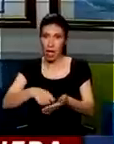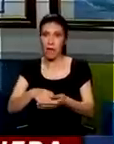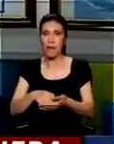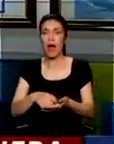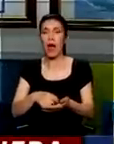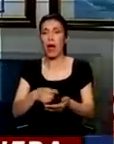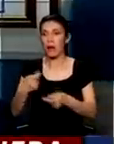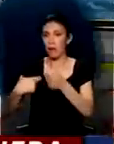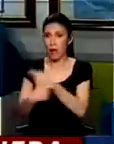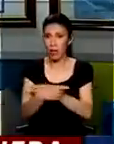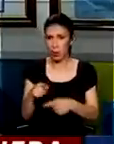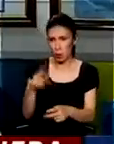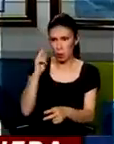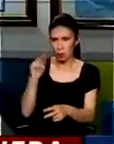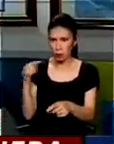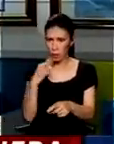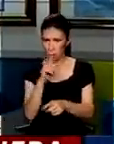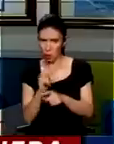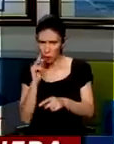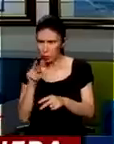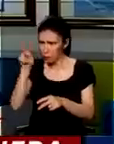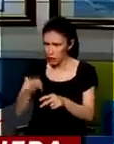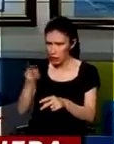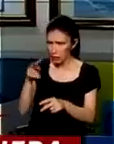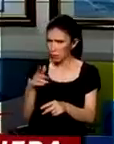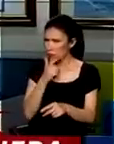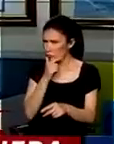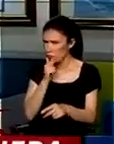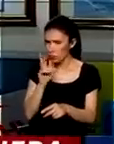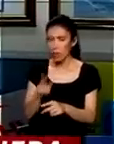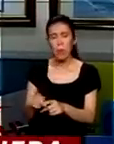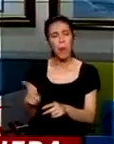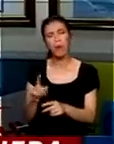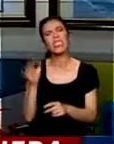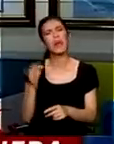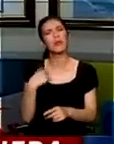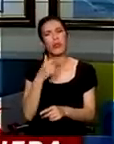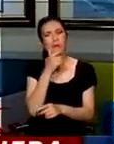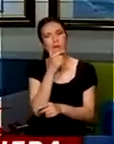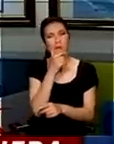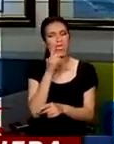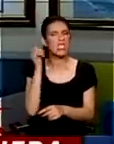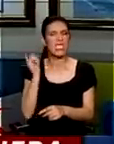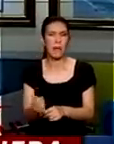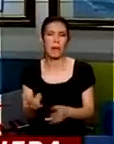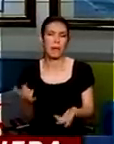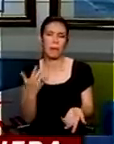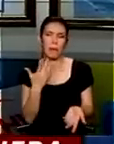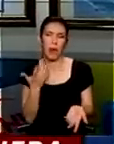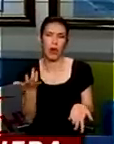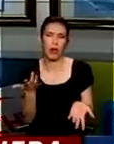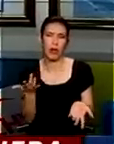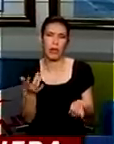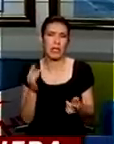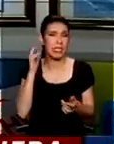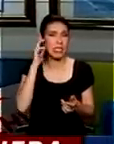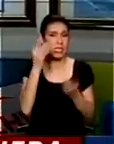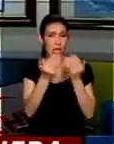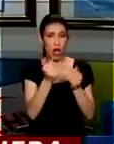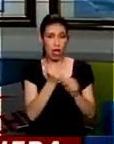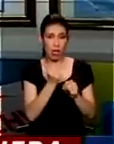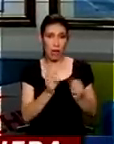te pareció alguien sospechoso, por ejemplo? Siempre fui desconfiado, pero por la psicóloga que trabajaba